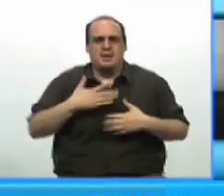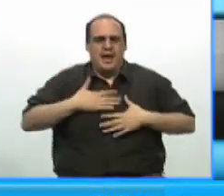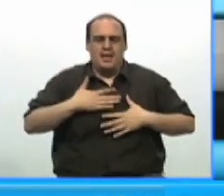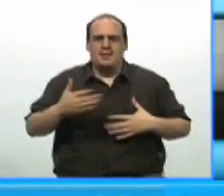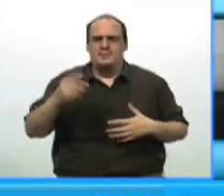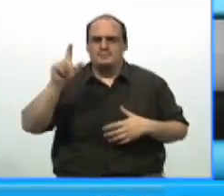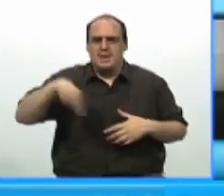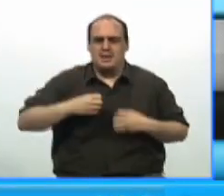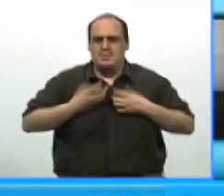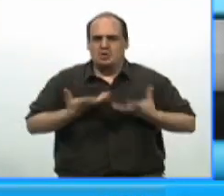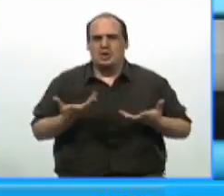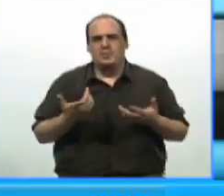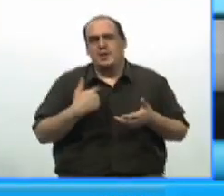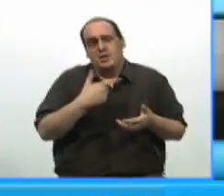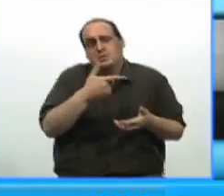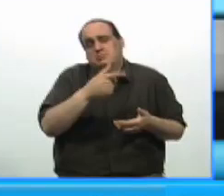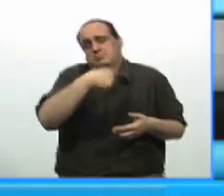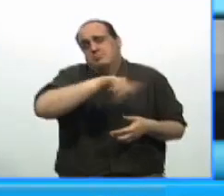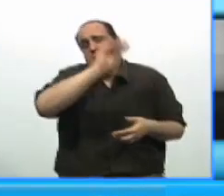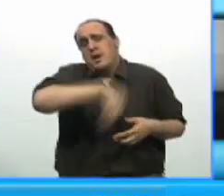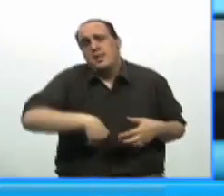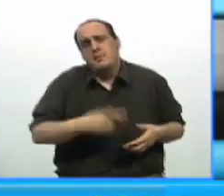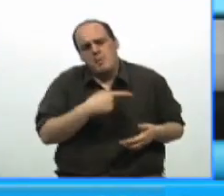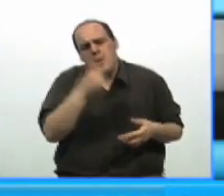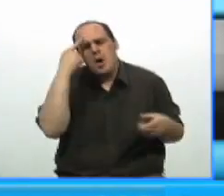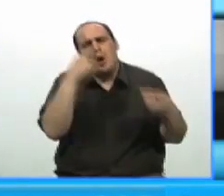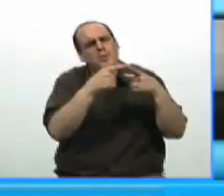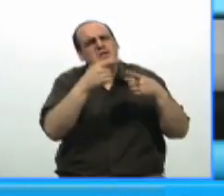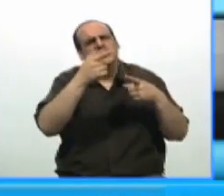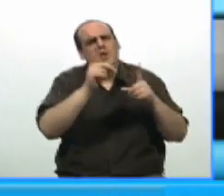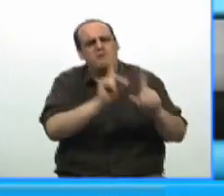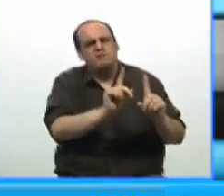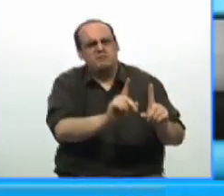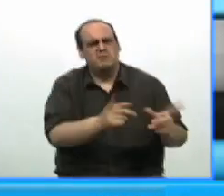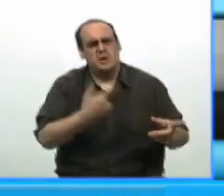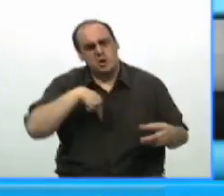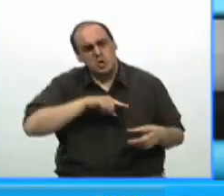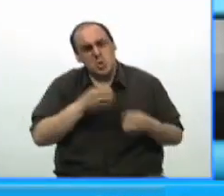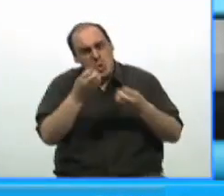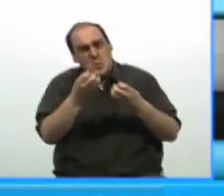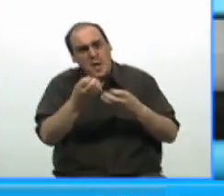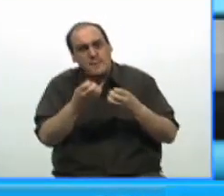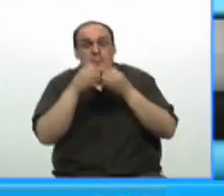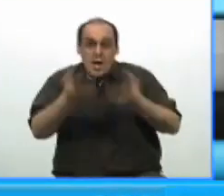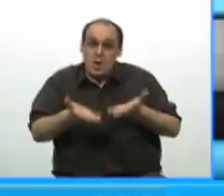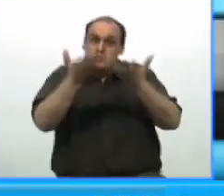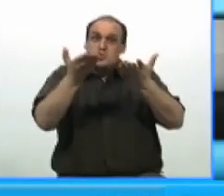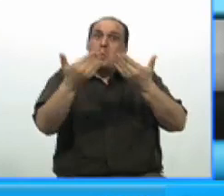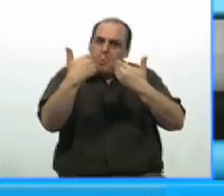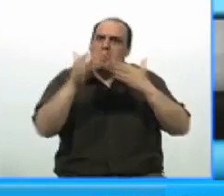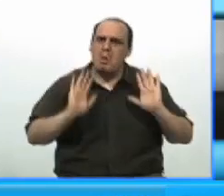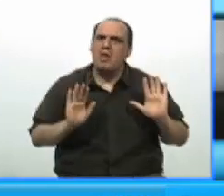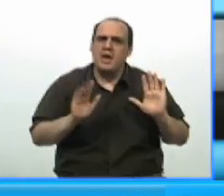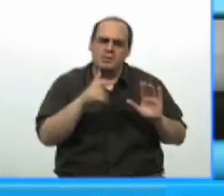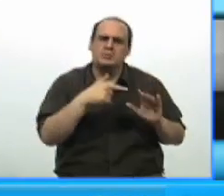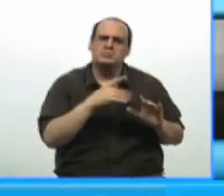deseoso de eso. Pero yo creo que estamos bien, creo que podemos estar mejor y creo que hay que dejarlo trabajar como